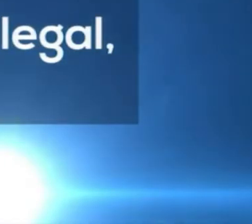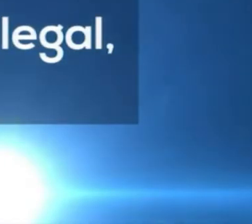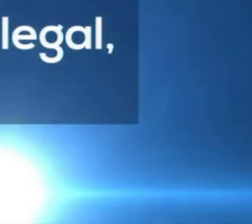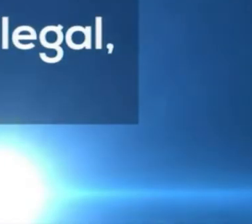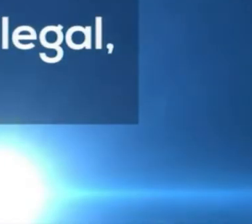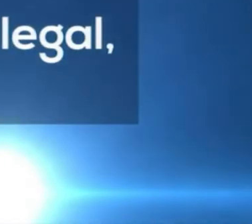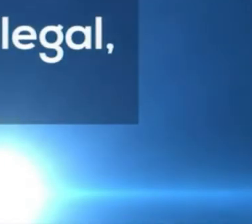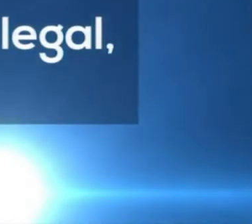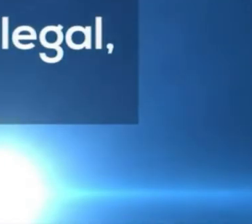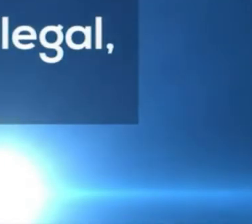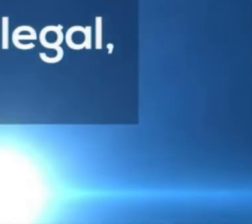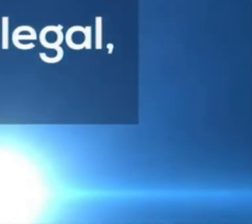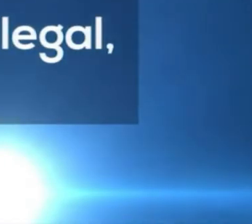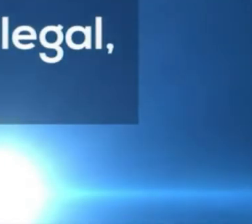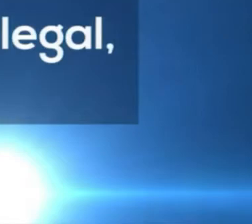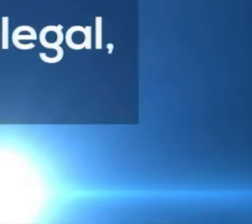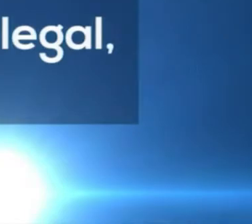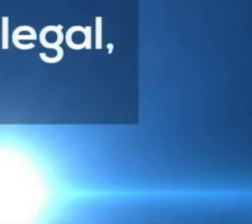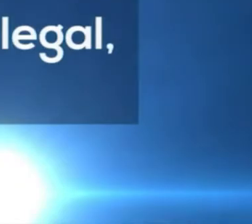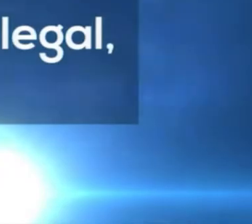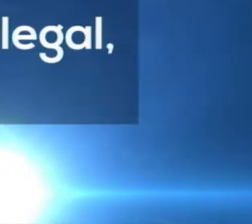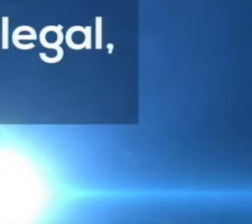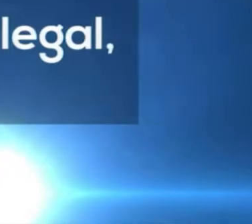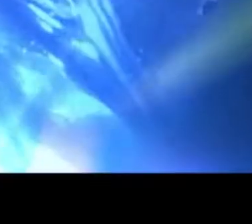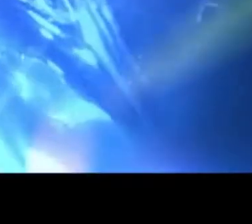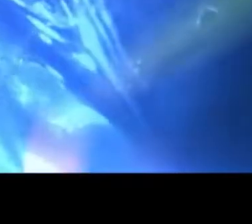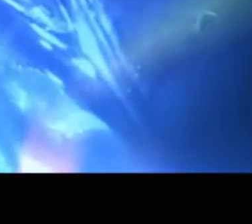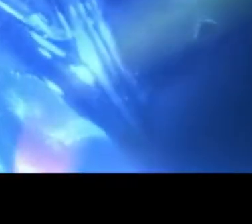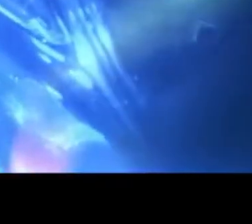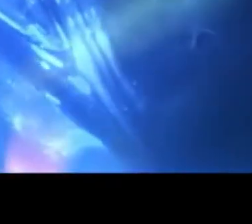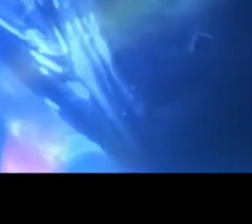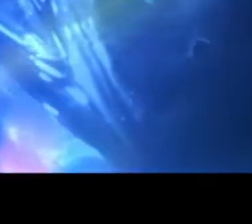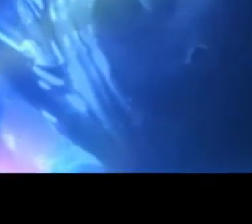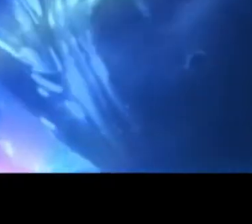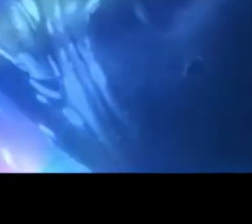el servicio profesional de tipo legal que el caso requiera.